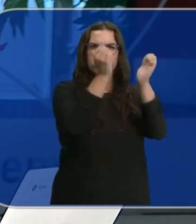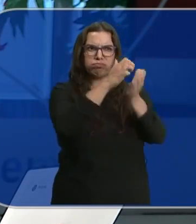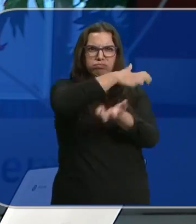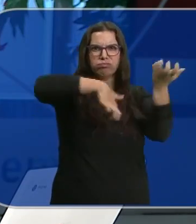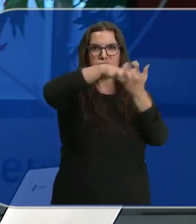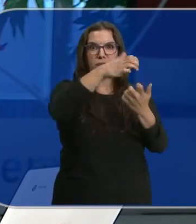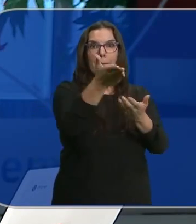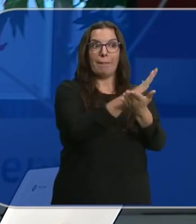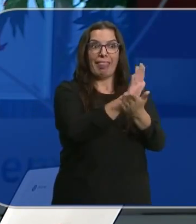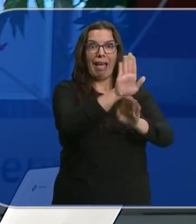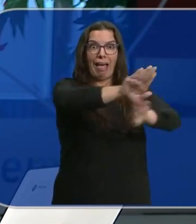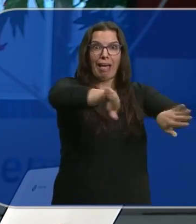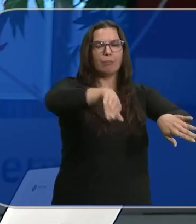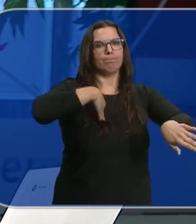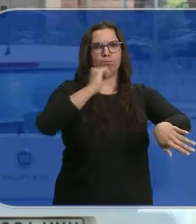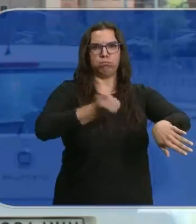sus clientes.